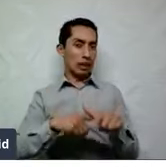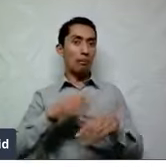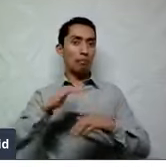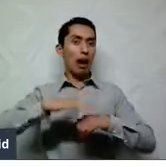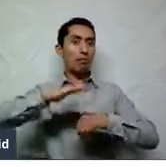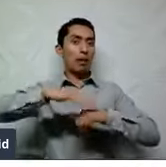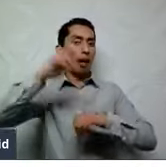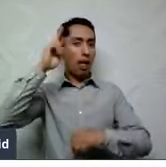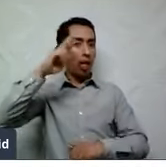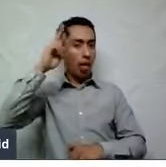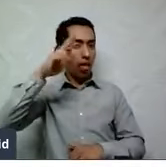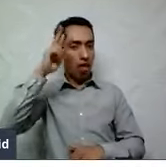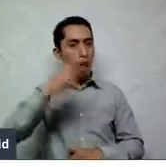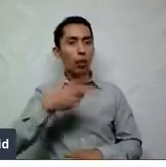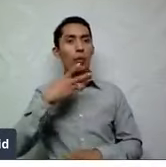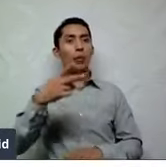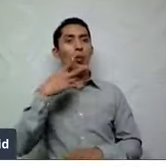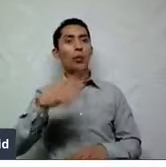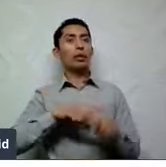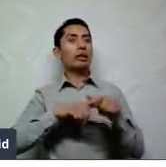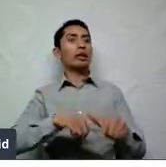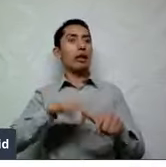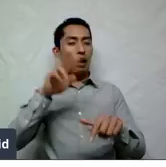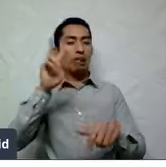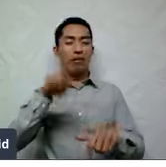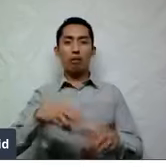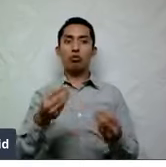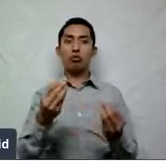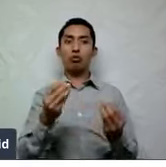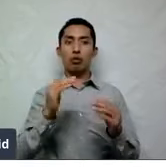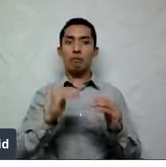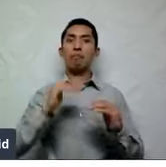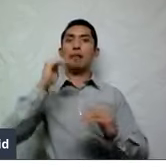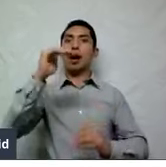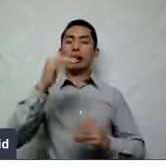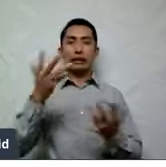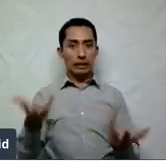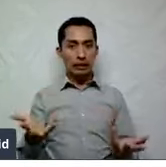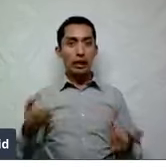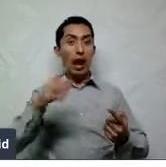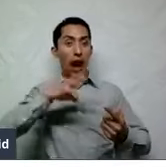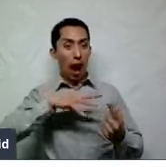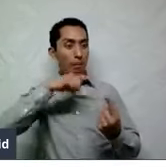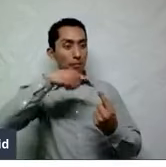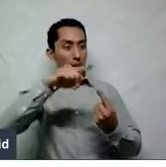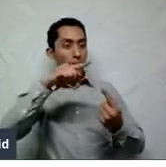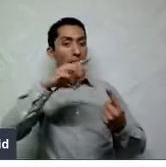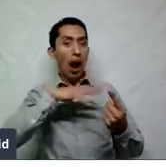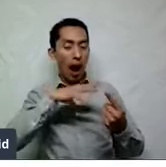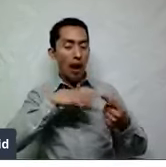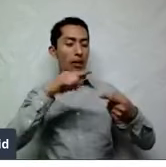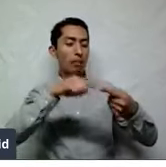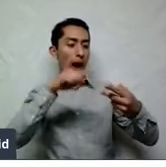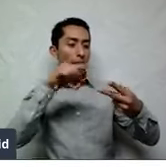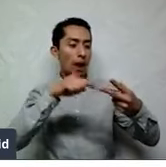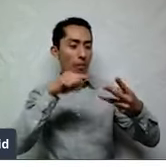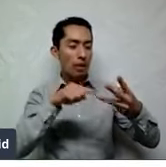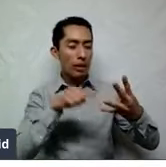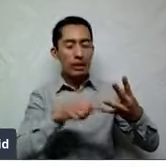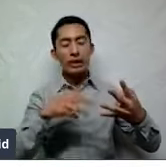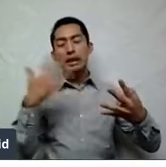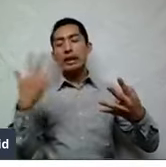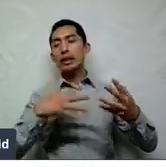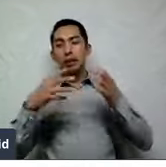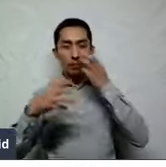incrementando progresivamente en nuestra población. Entonces, si vamos sumando estos factores más, y lo